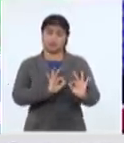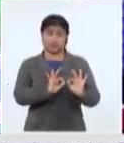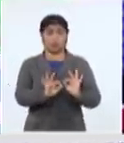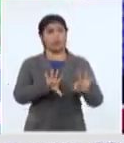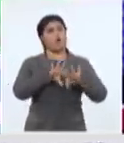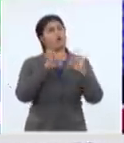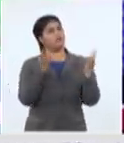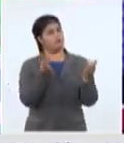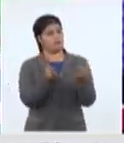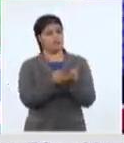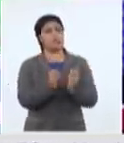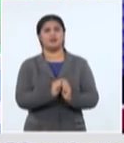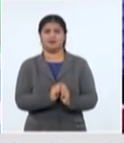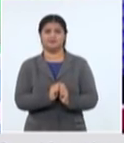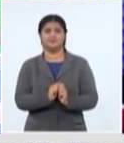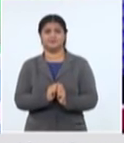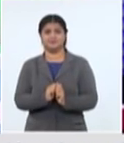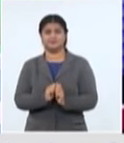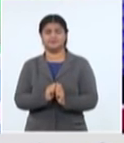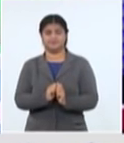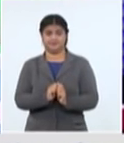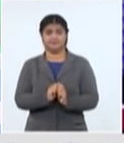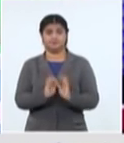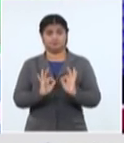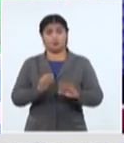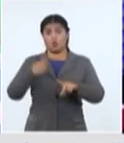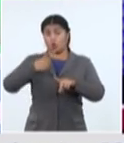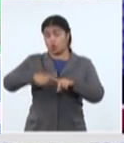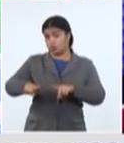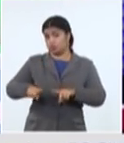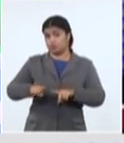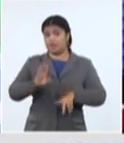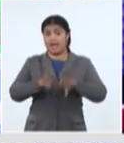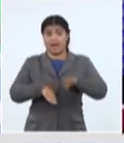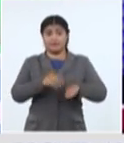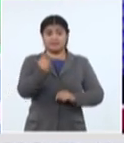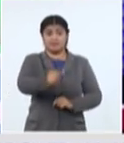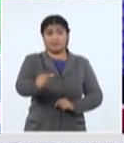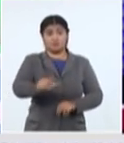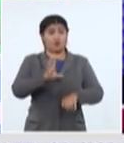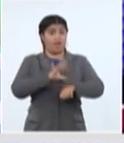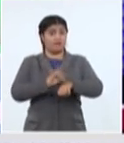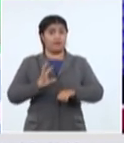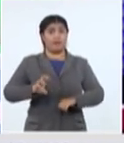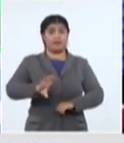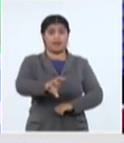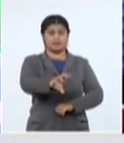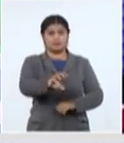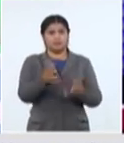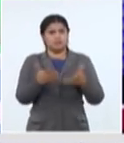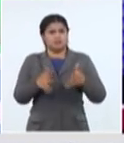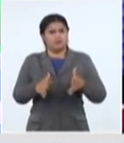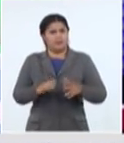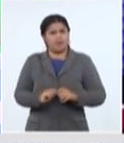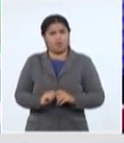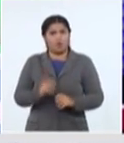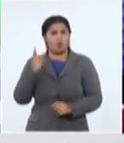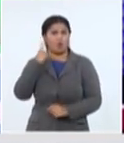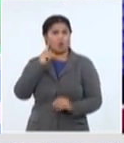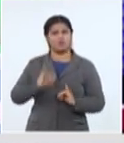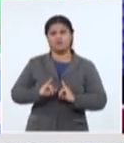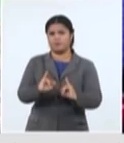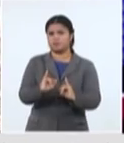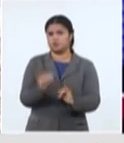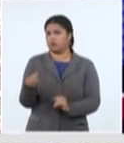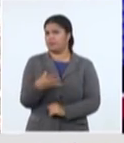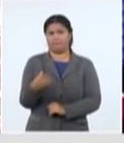personas. Y ha habido una sobresaturación de la información, incluso informaciones falsas, los rumores que